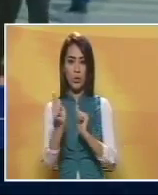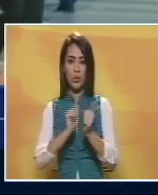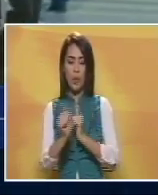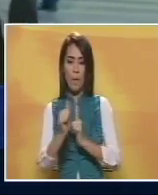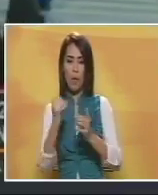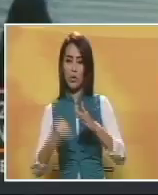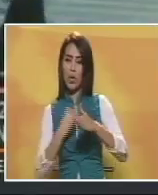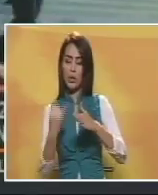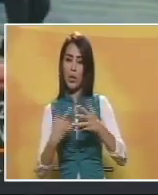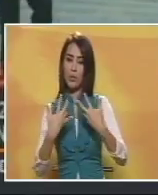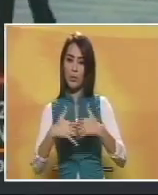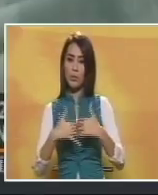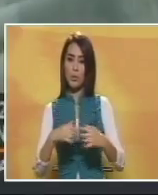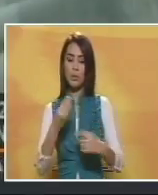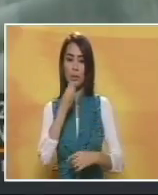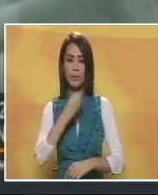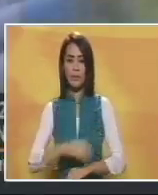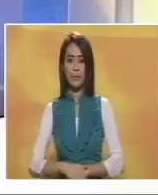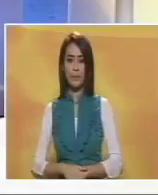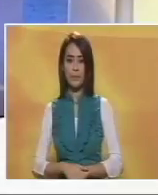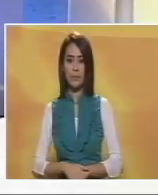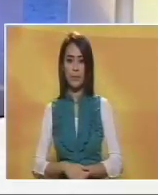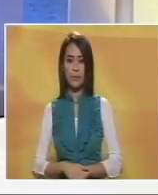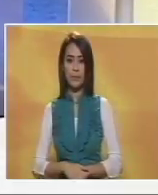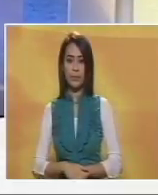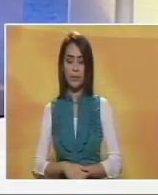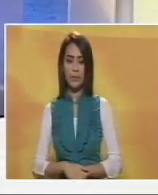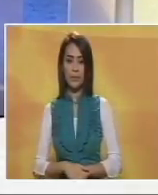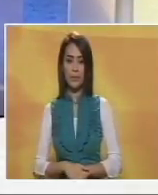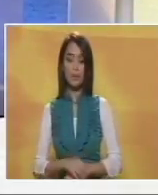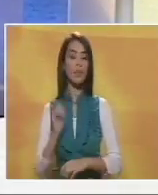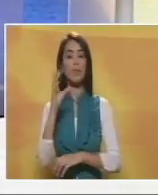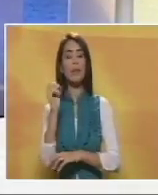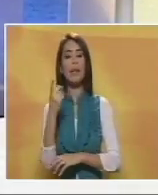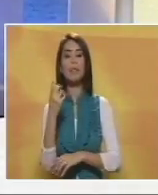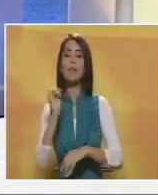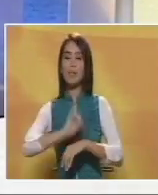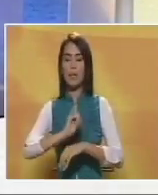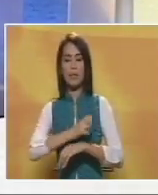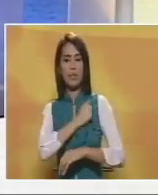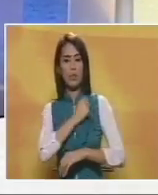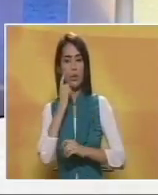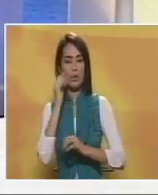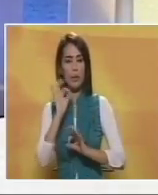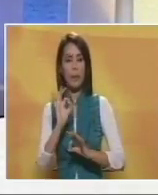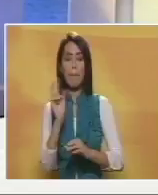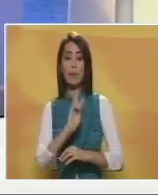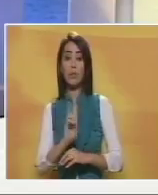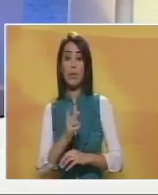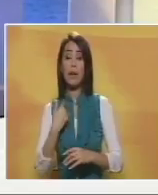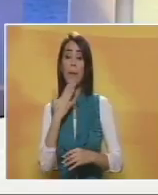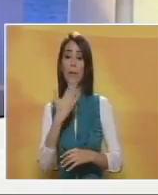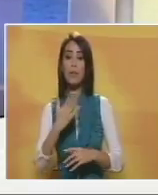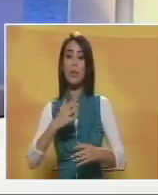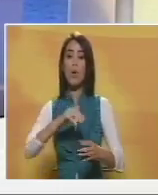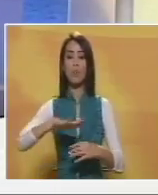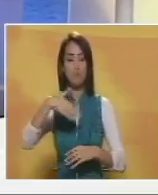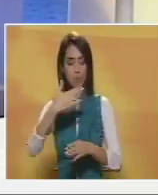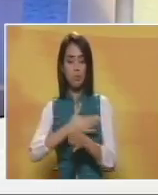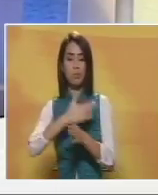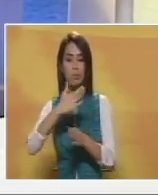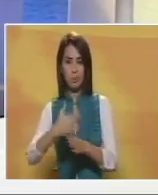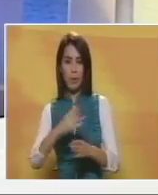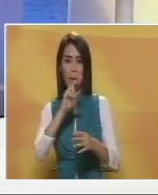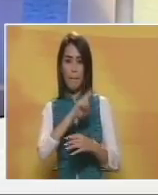e industrias agroalimentarias. La Conferencia Episcopal Venezolana pidió la postergación de las elecciones